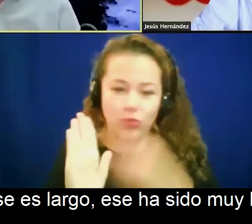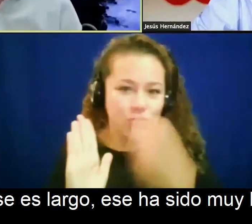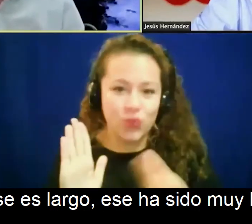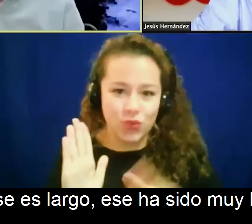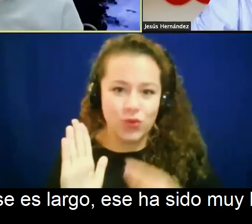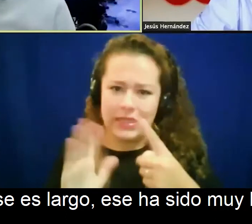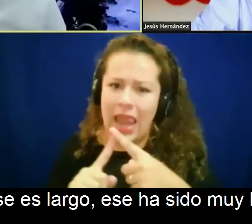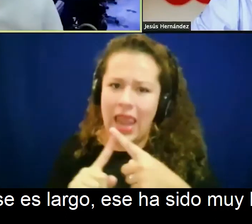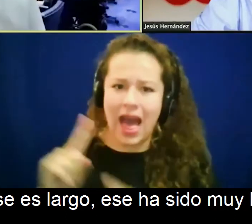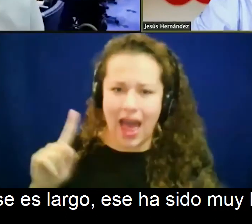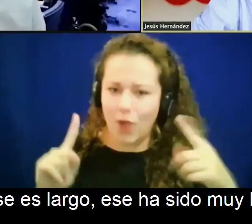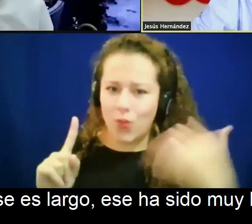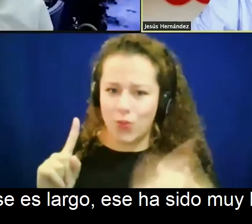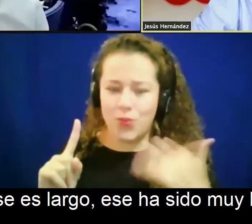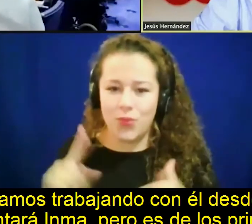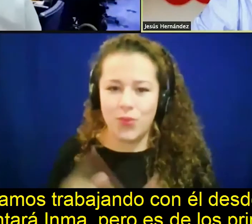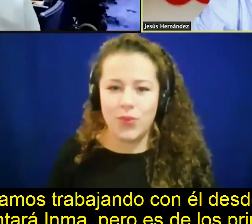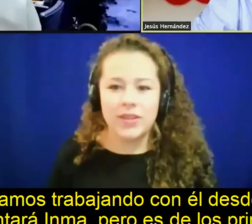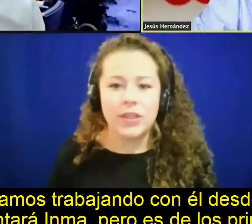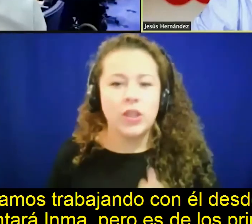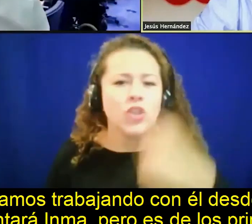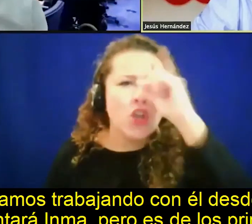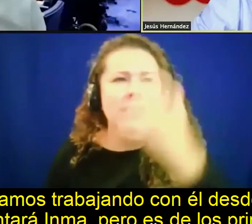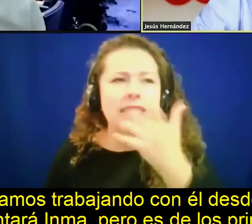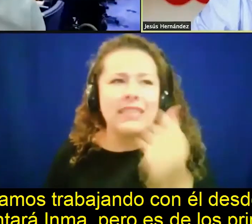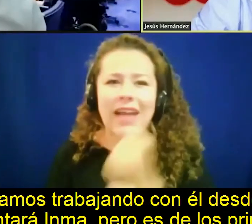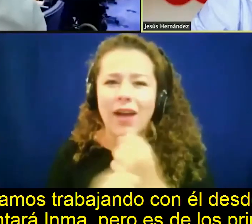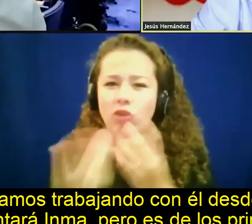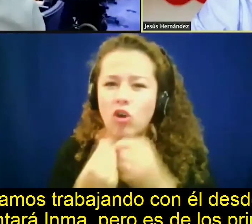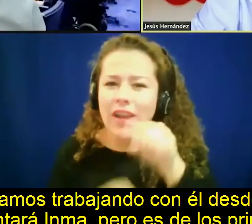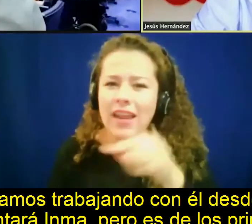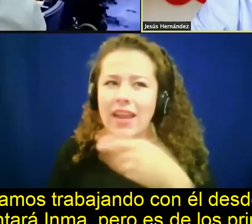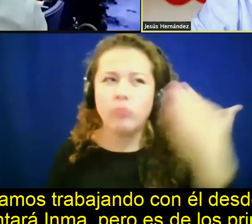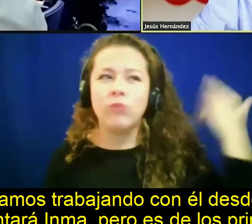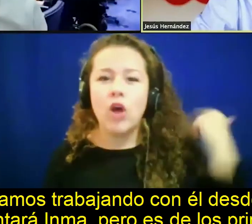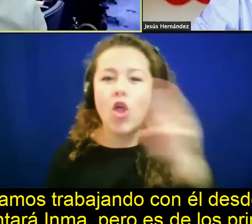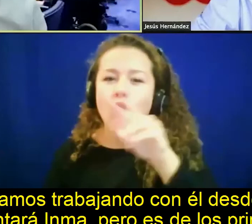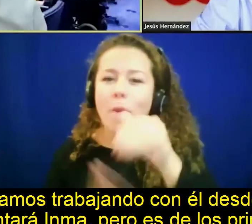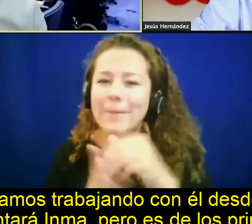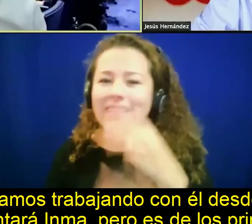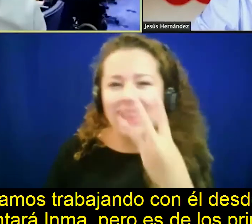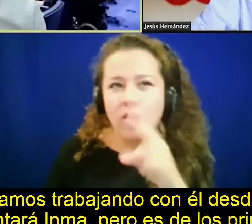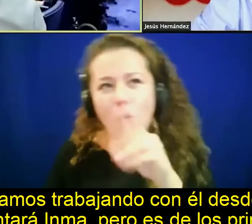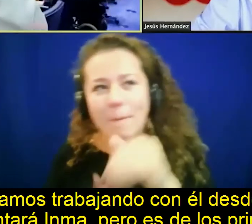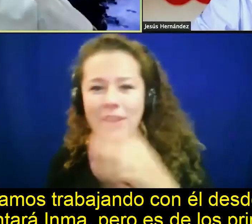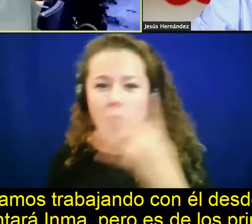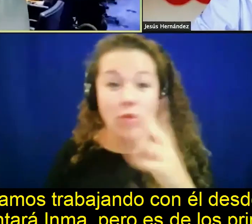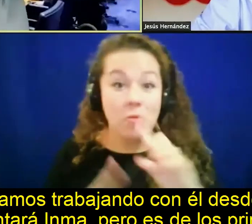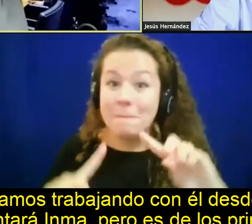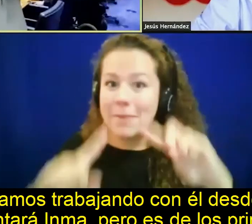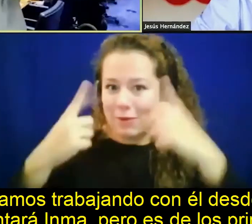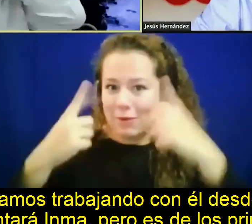largo, ese ha sido muy largo. yo no sé si íbamos trabajando con él desde el 2003 o el 2004, pero es de los Claro, primeros en los que empecé,